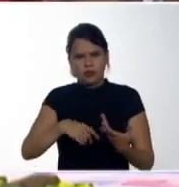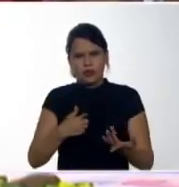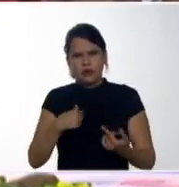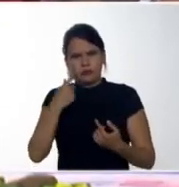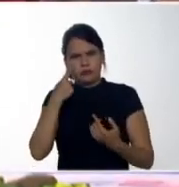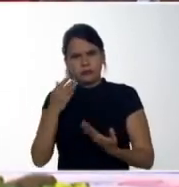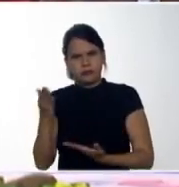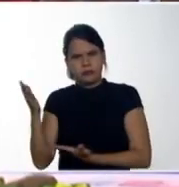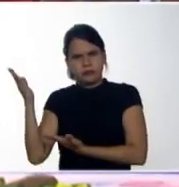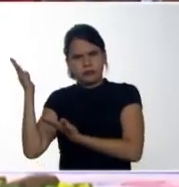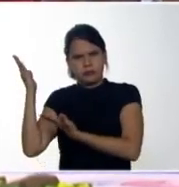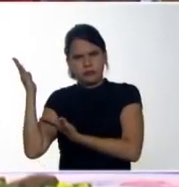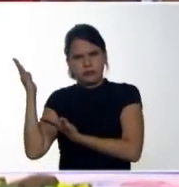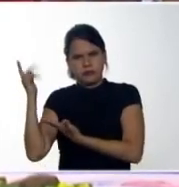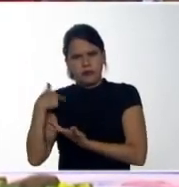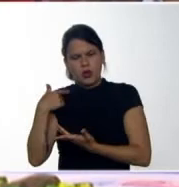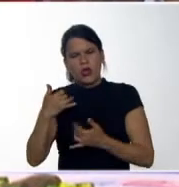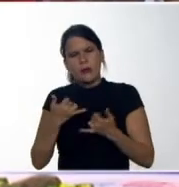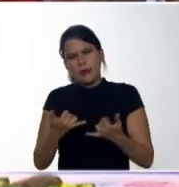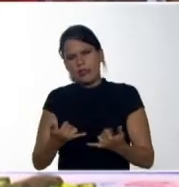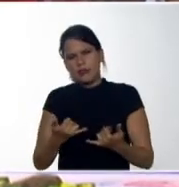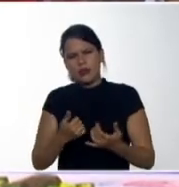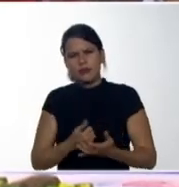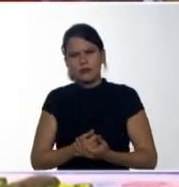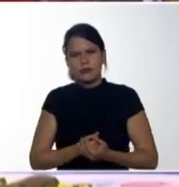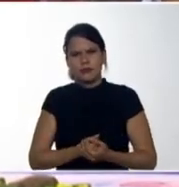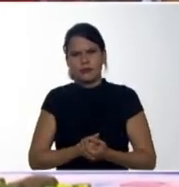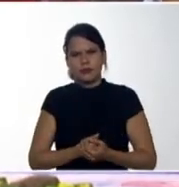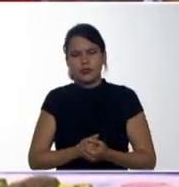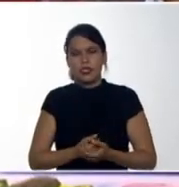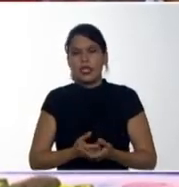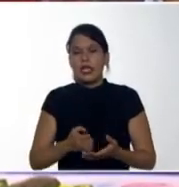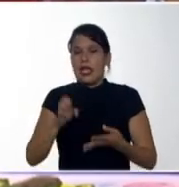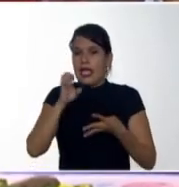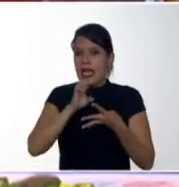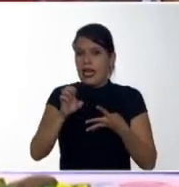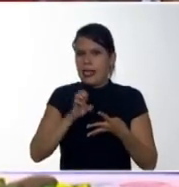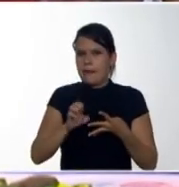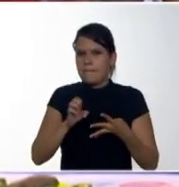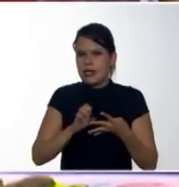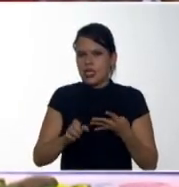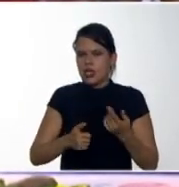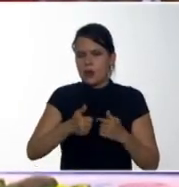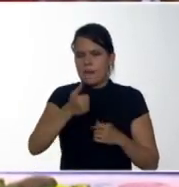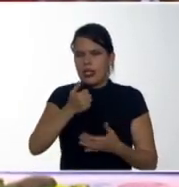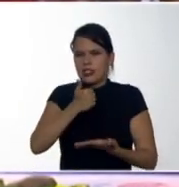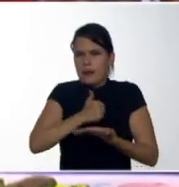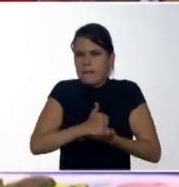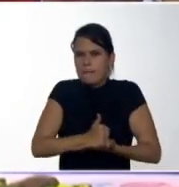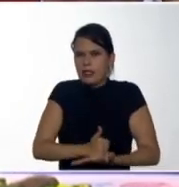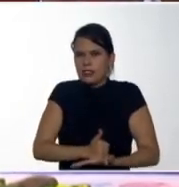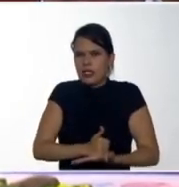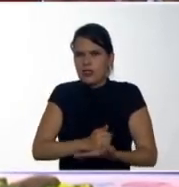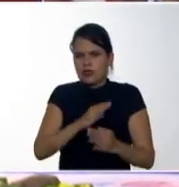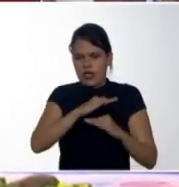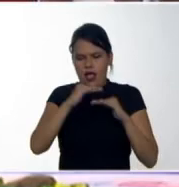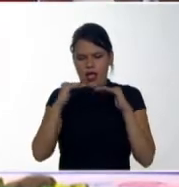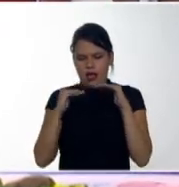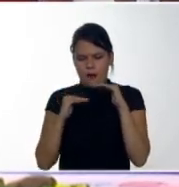fíjense lo que sucede, que el elemento más pesado se